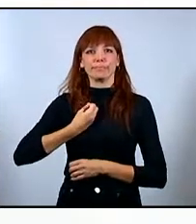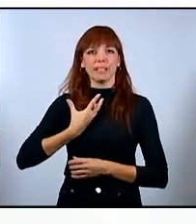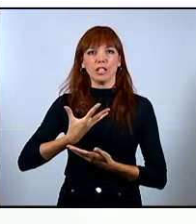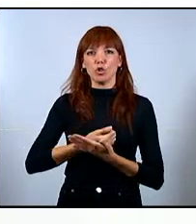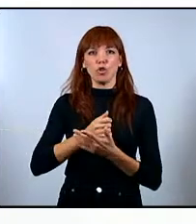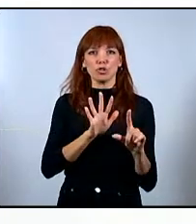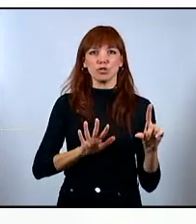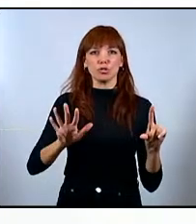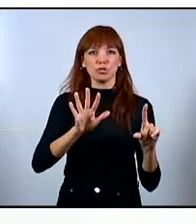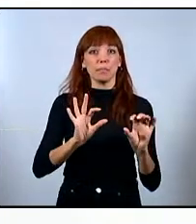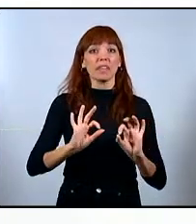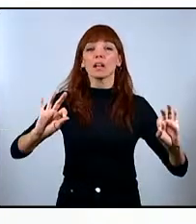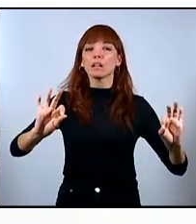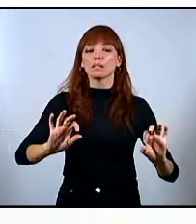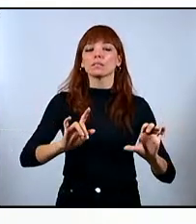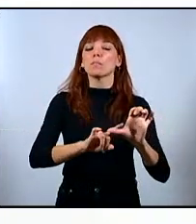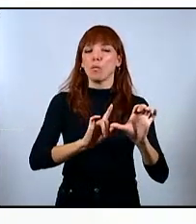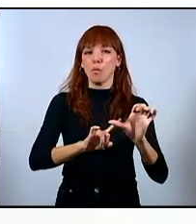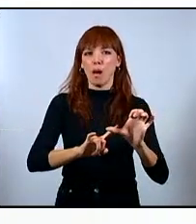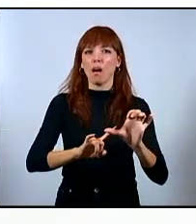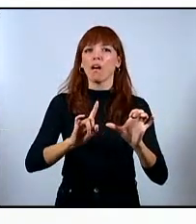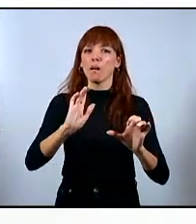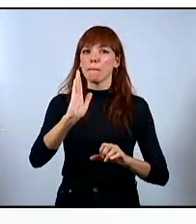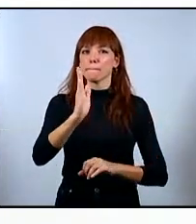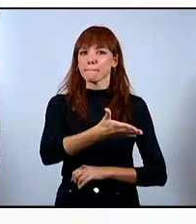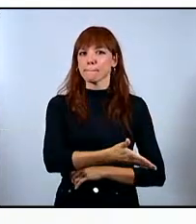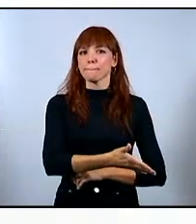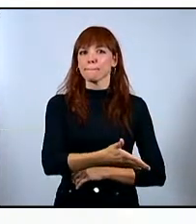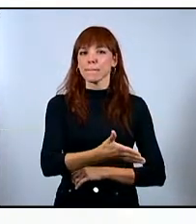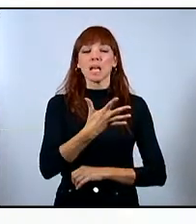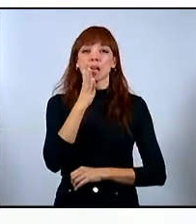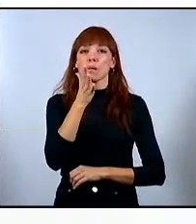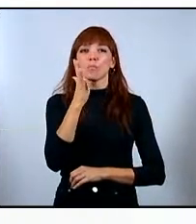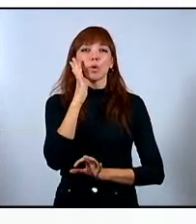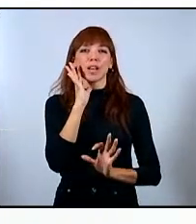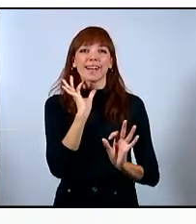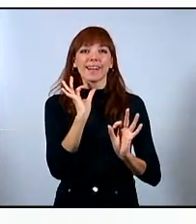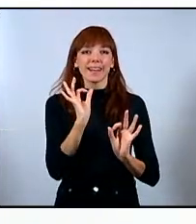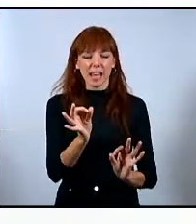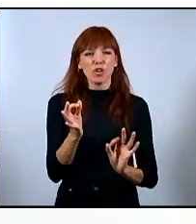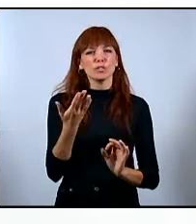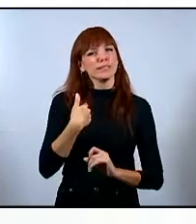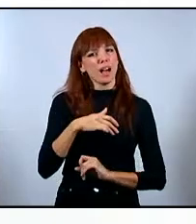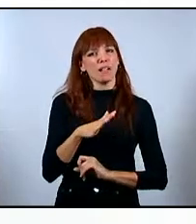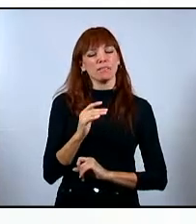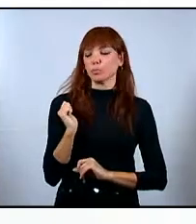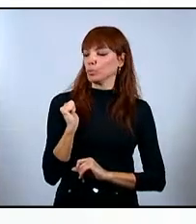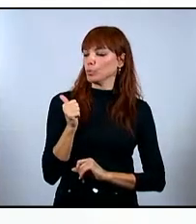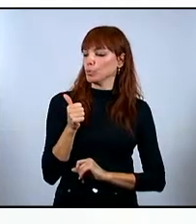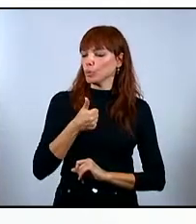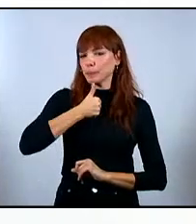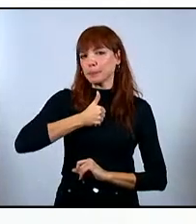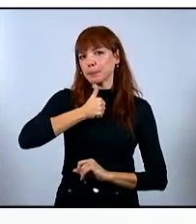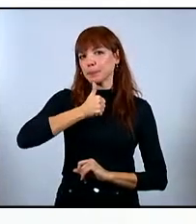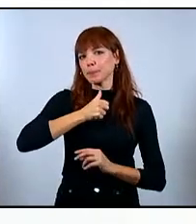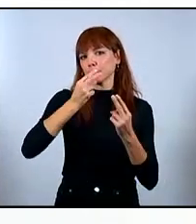a regiones como Extremadura, que yo creo que ya hemos tenido suficiente